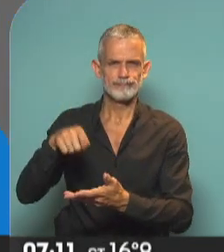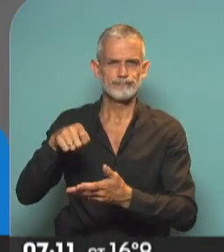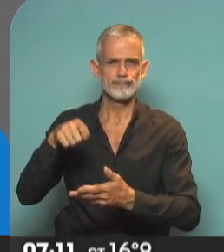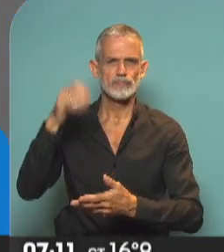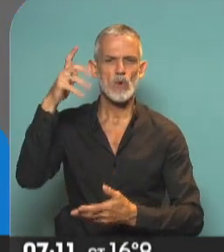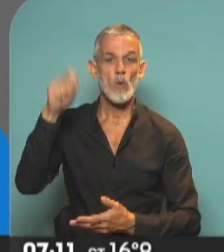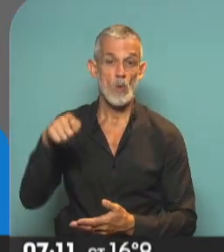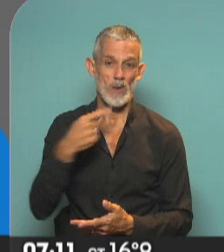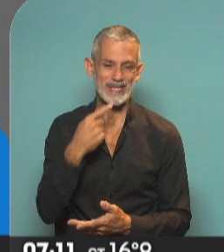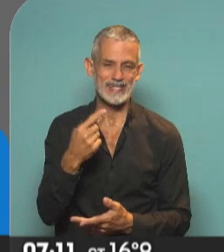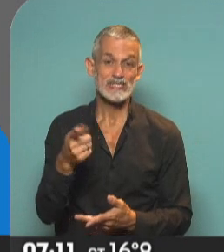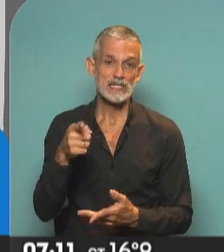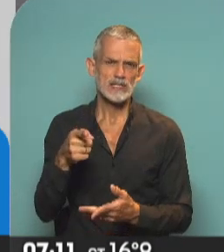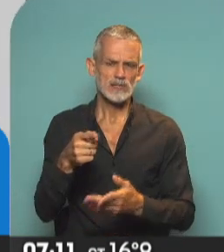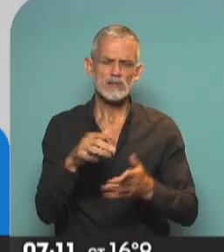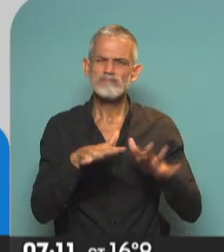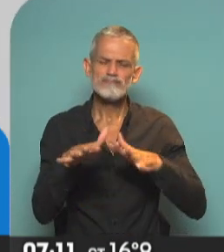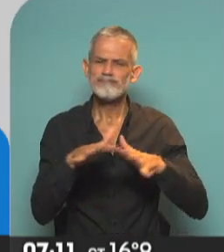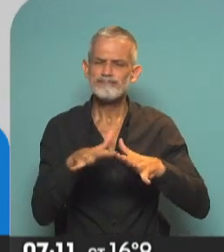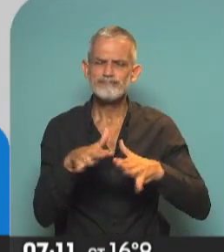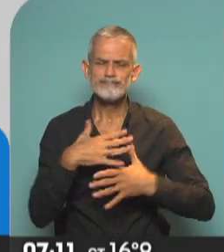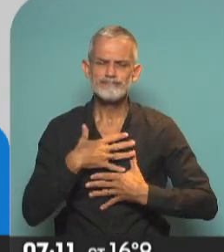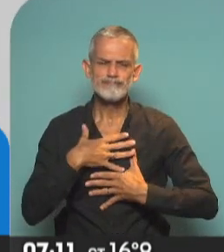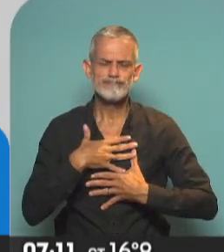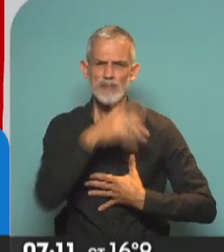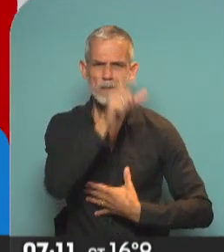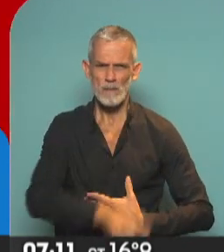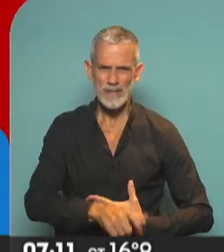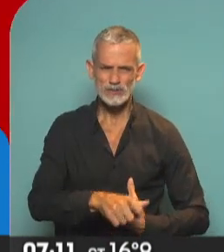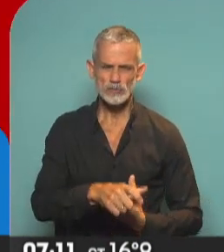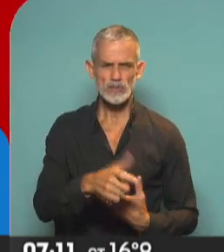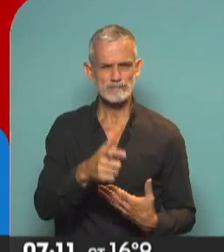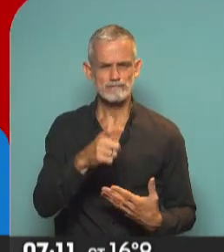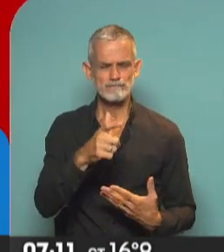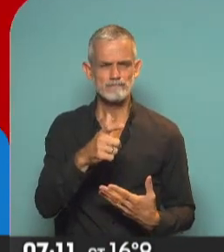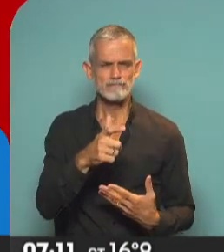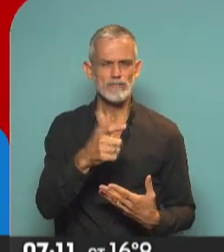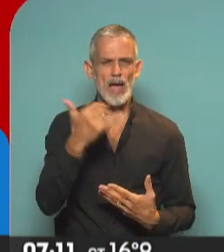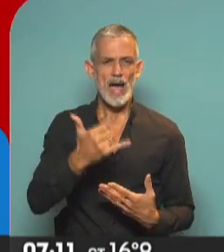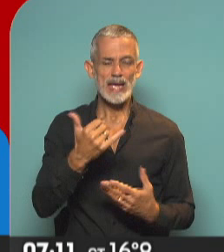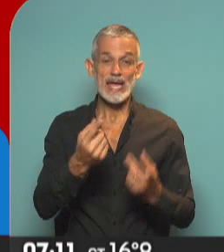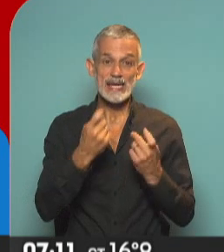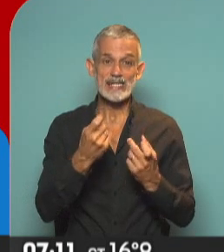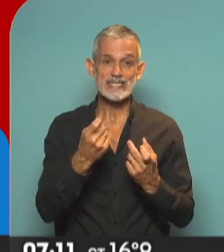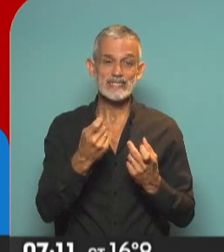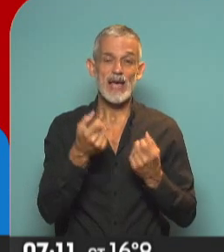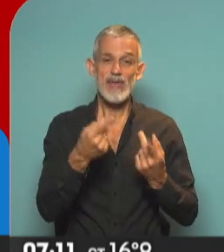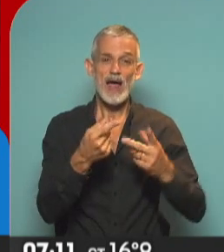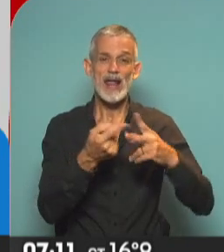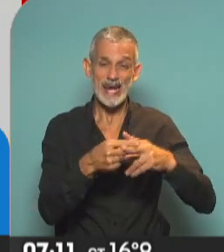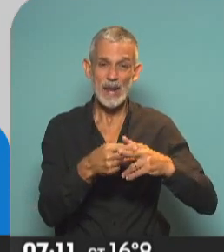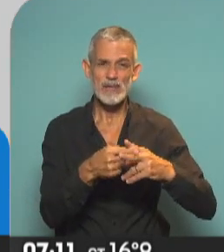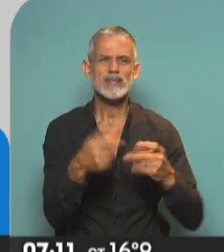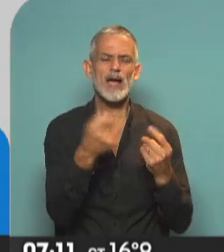la situación que aquejaba al paciente suponía en principio la necesidad de arbitrar herramientas que aseguren